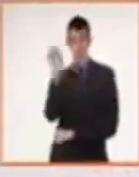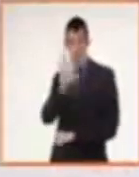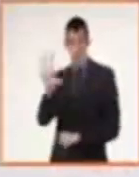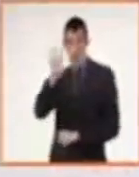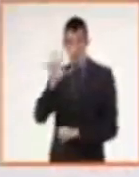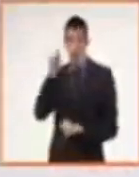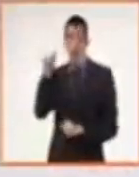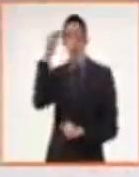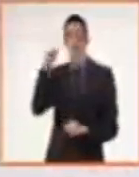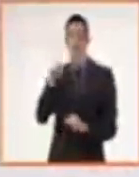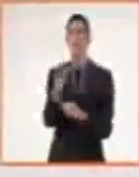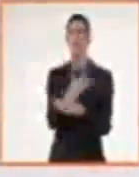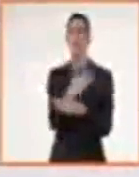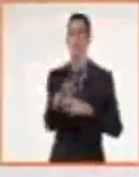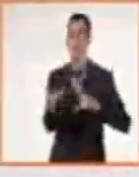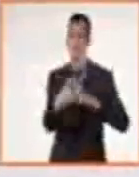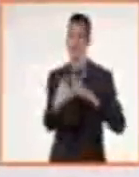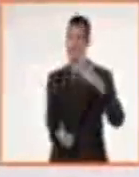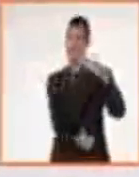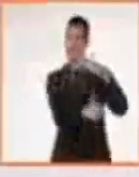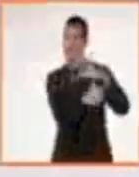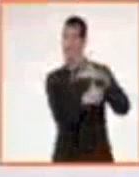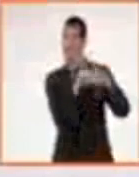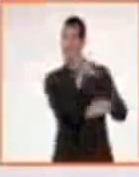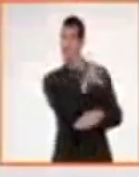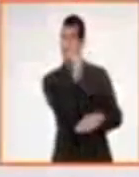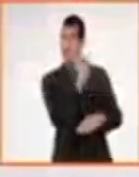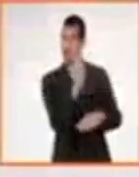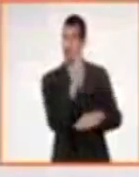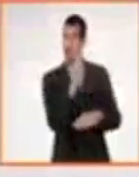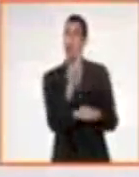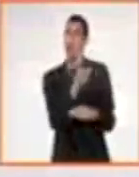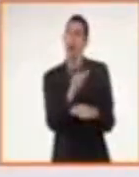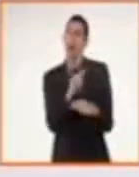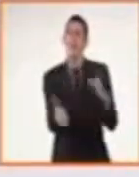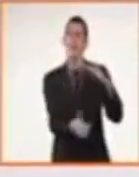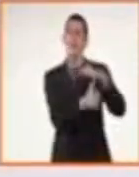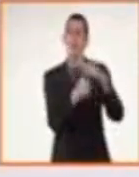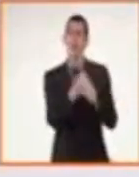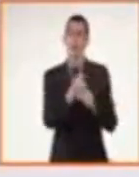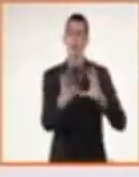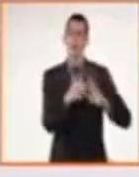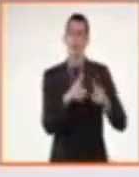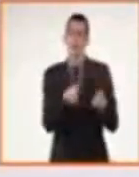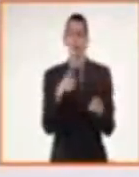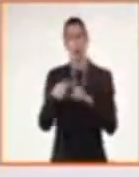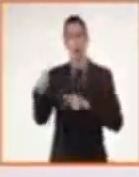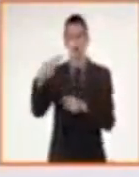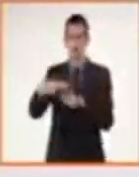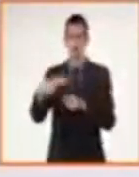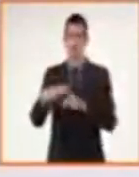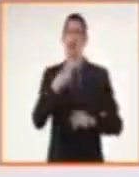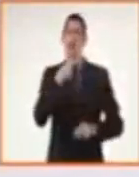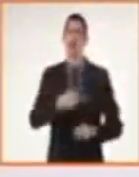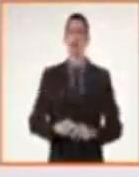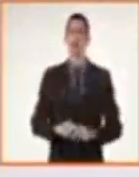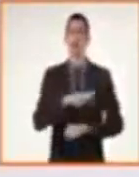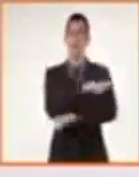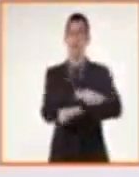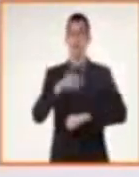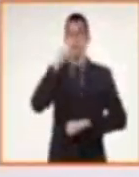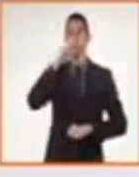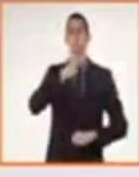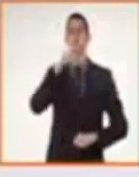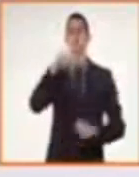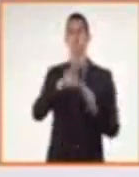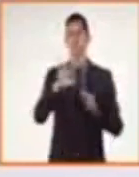dependiendo. Bélgica, siempre en los últimos años la que menos abstención tiene. Lo anoté al lado. Ellos